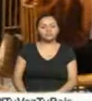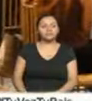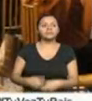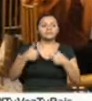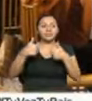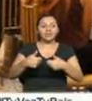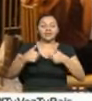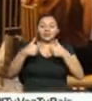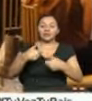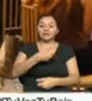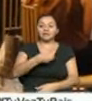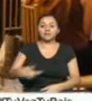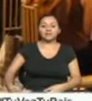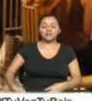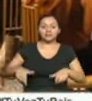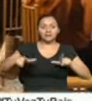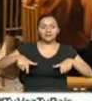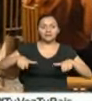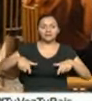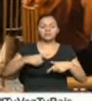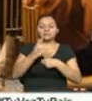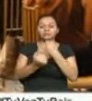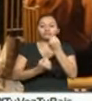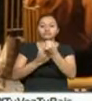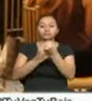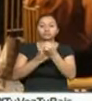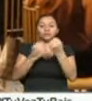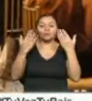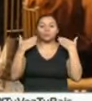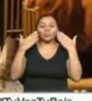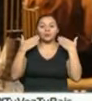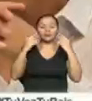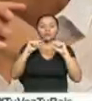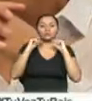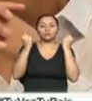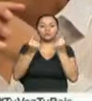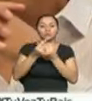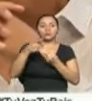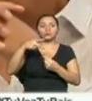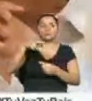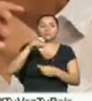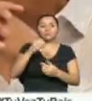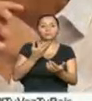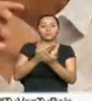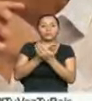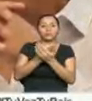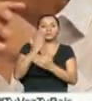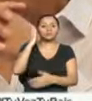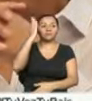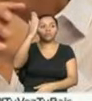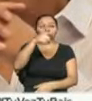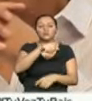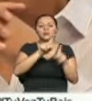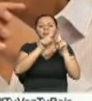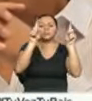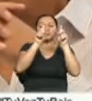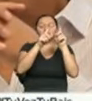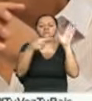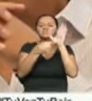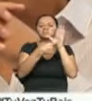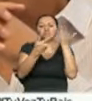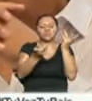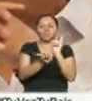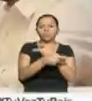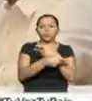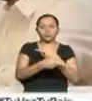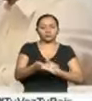la presidencia de la República, Lenín Moreno, recibió en Guayaquil el apoyo del grupo Proponle al Futuro, integrado por empresarios de los sectores productivos